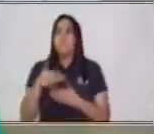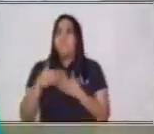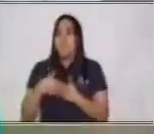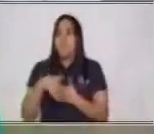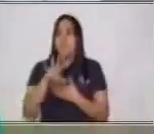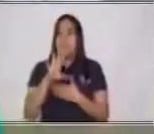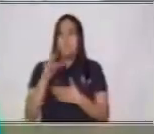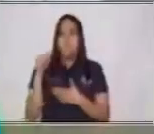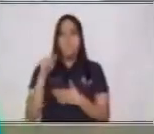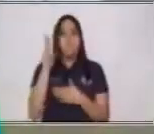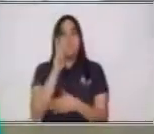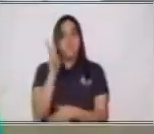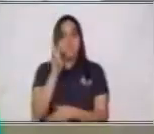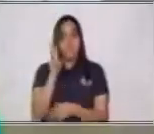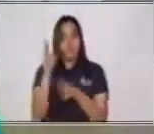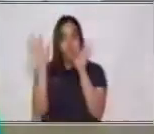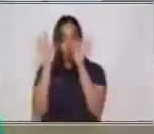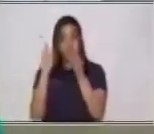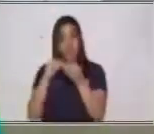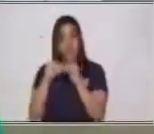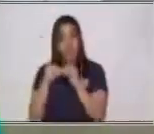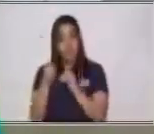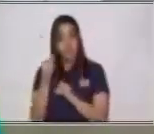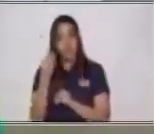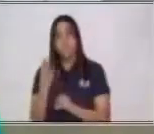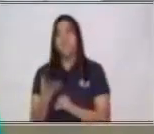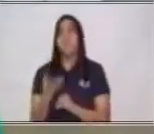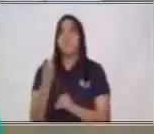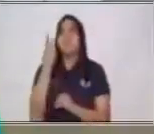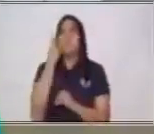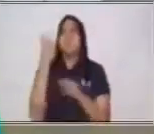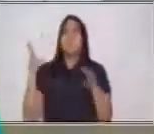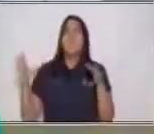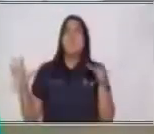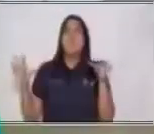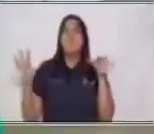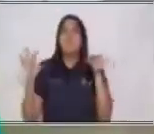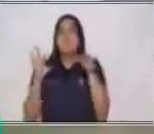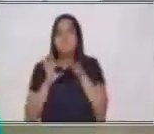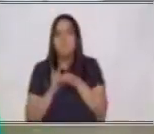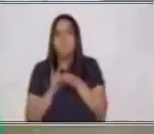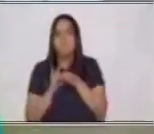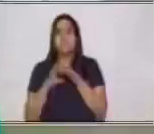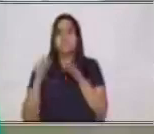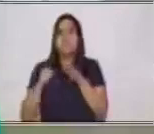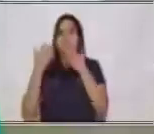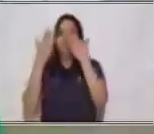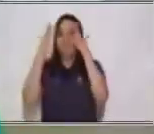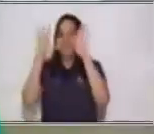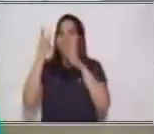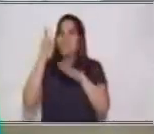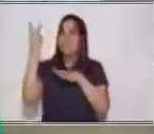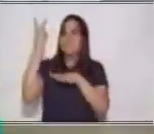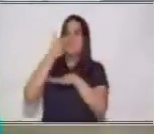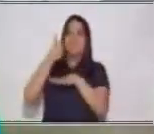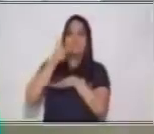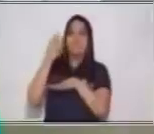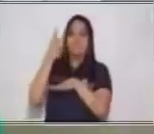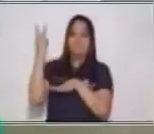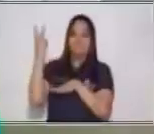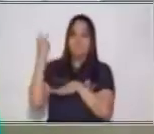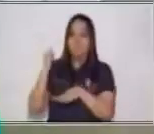a integrar estas raíces. Las vamos a integrar aquí a la forma general. Nos